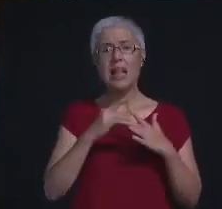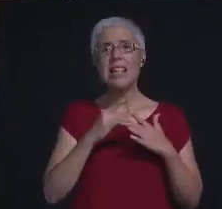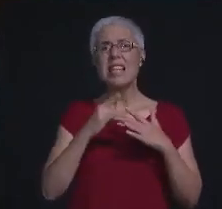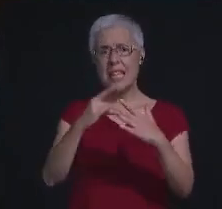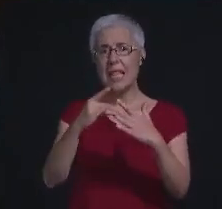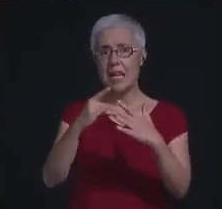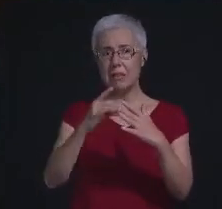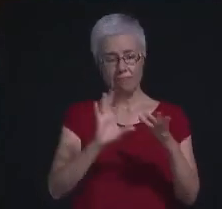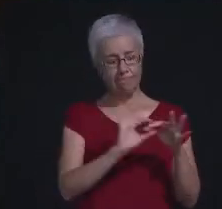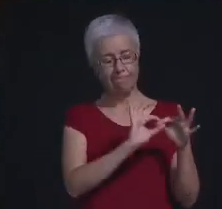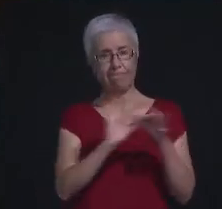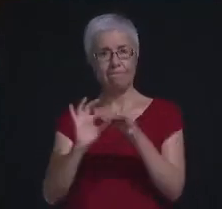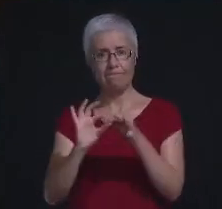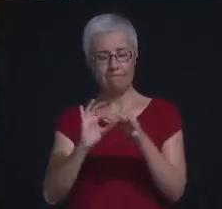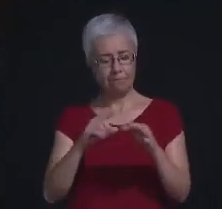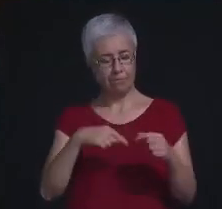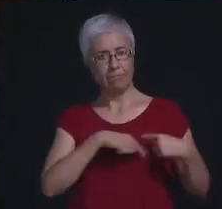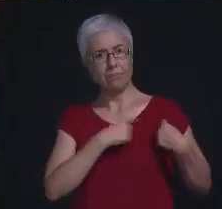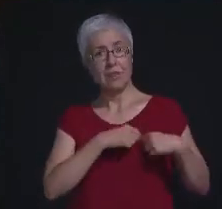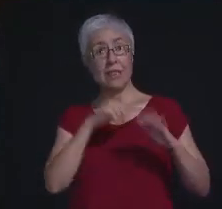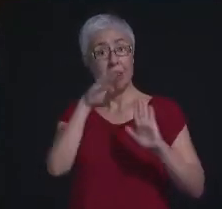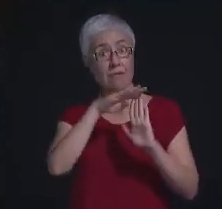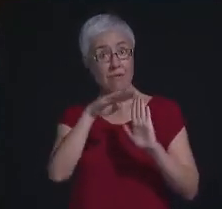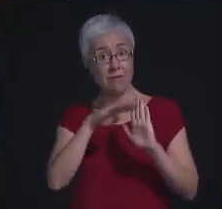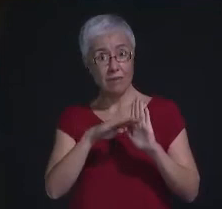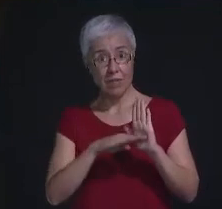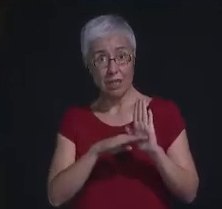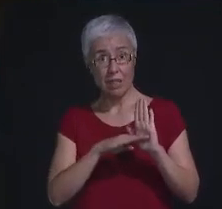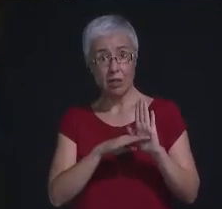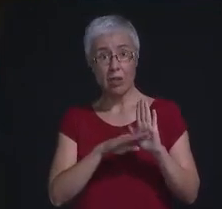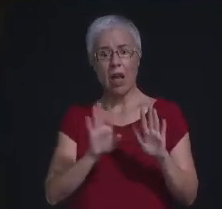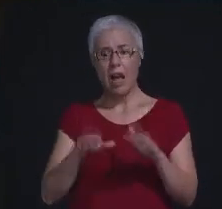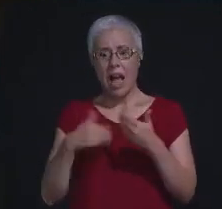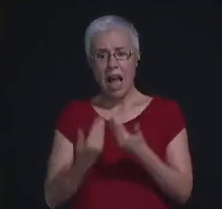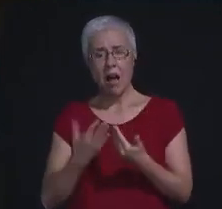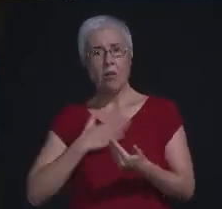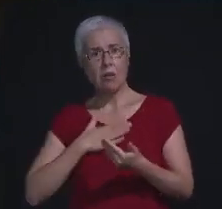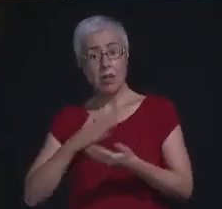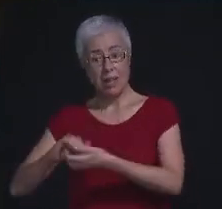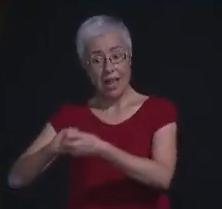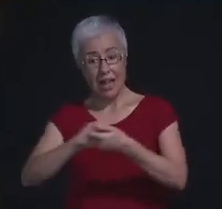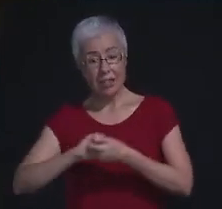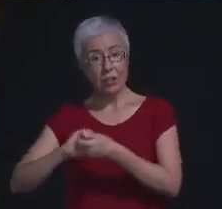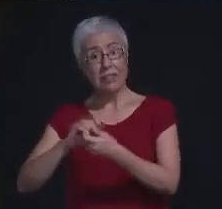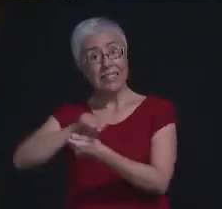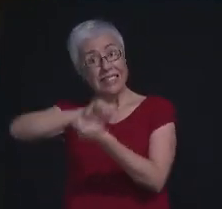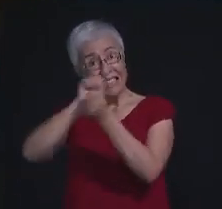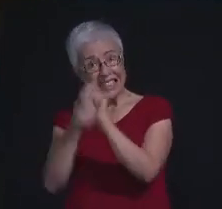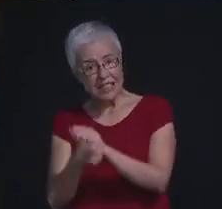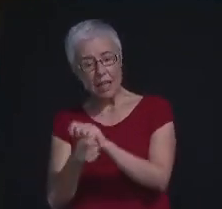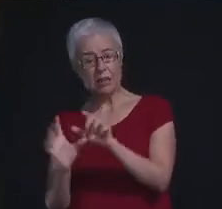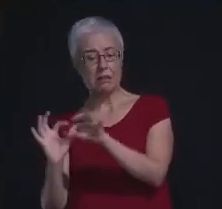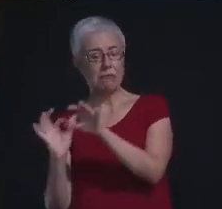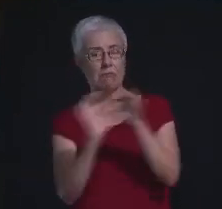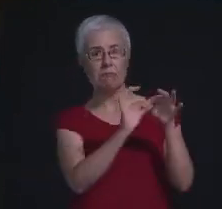y de cómo podemos transformar nuestras organizaciones para que realmente abracen el propósito y basen toda